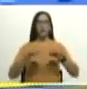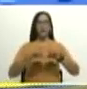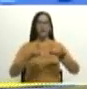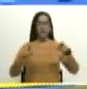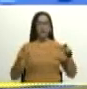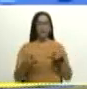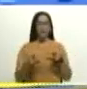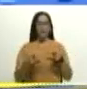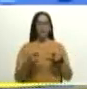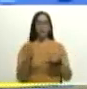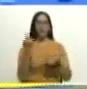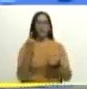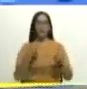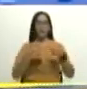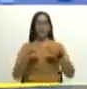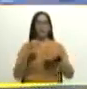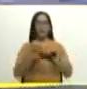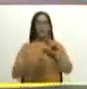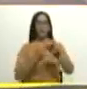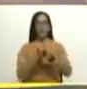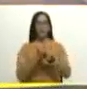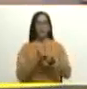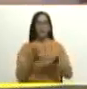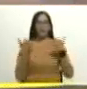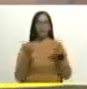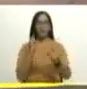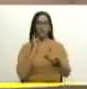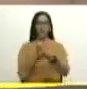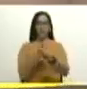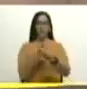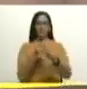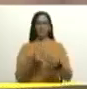comercio exterior, de una vez en definitivo.